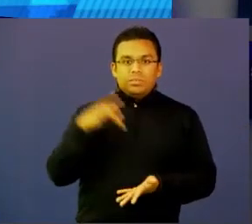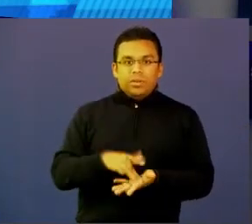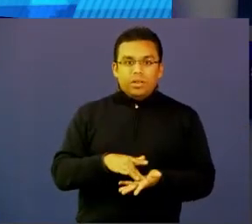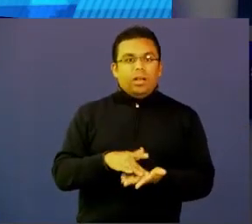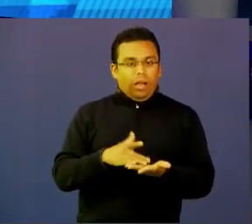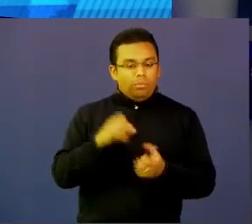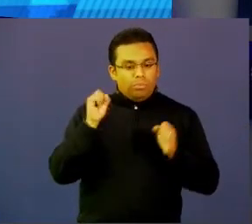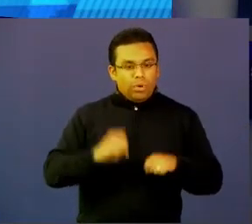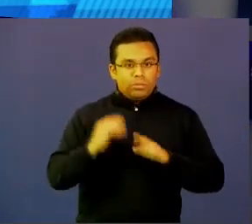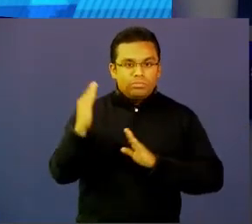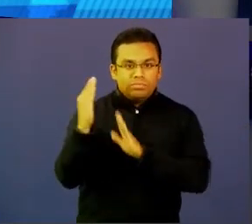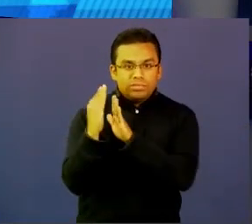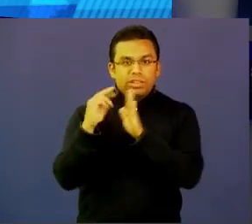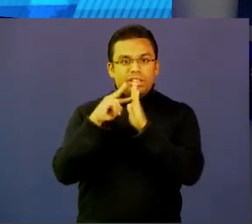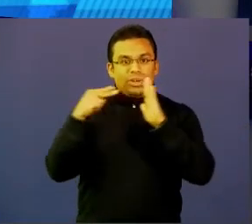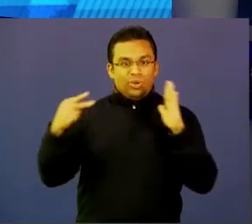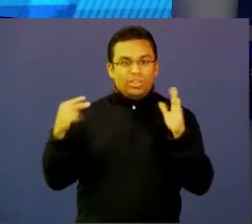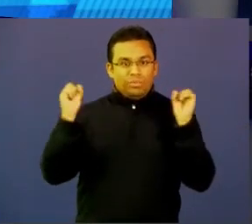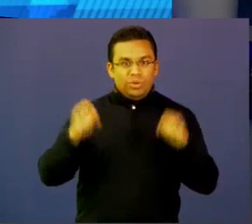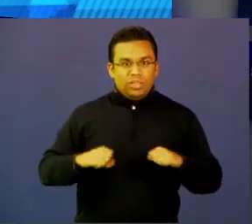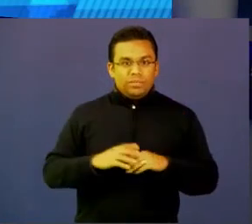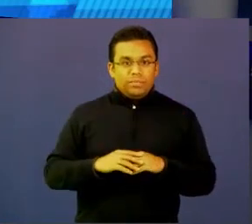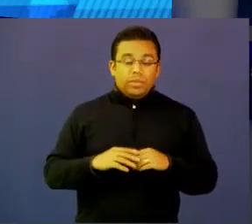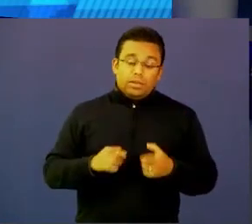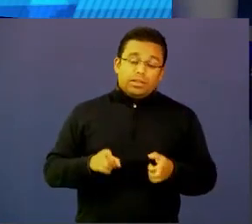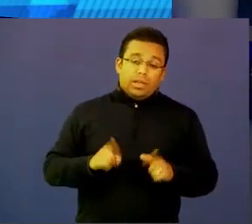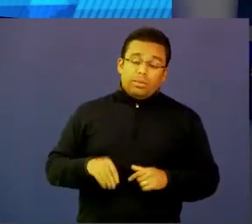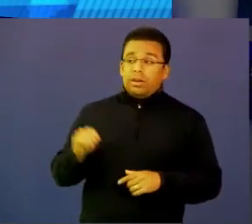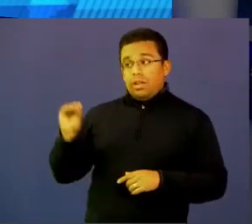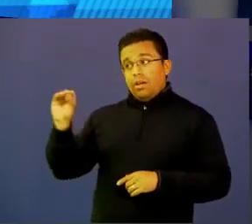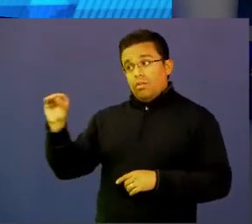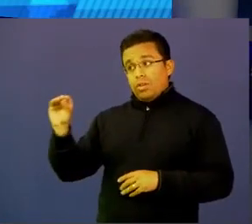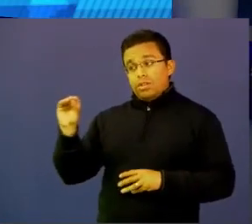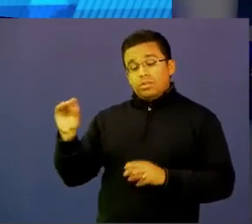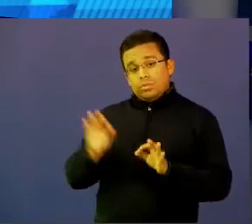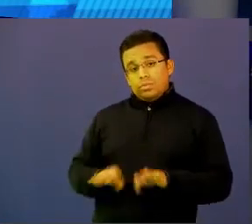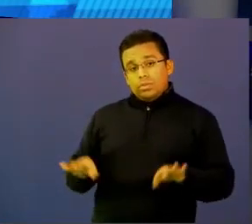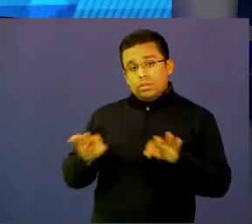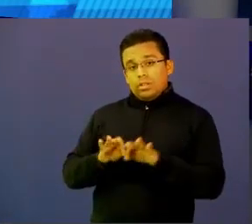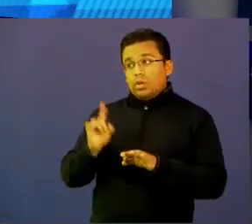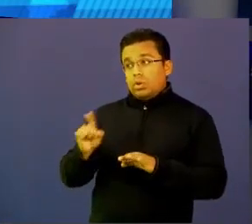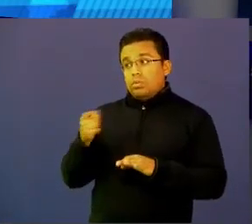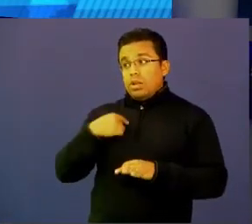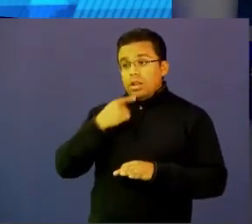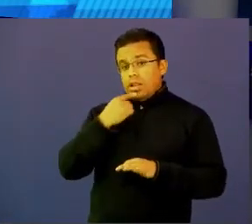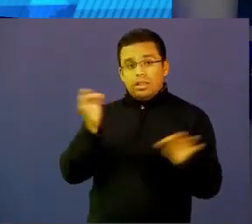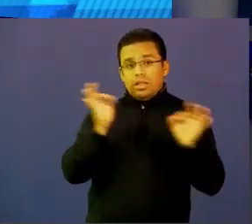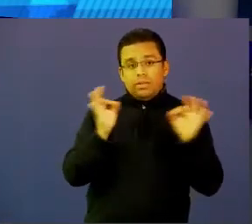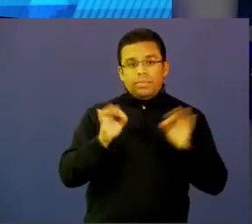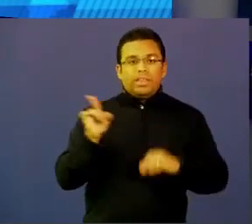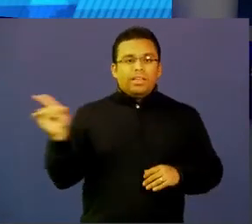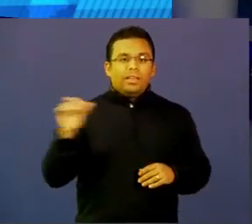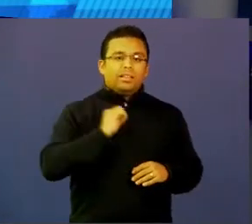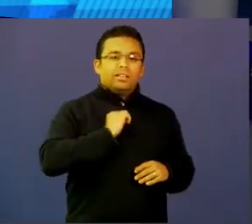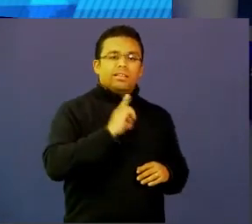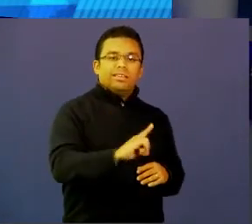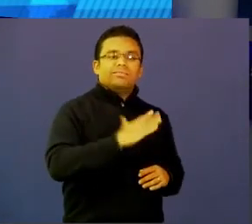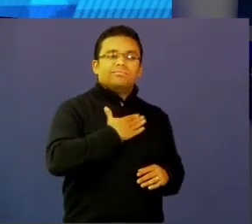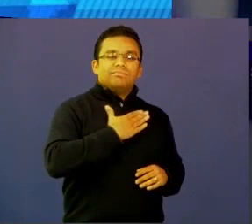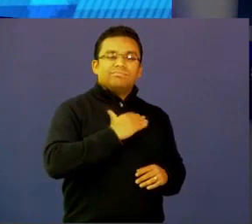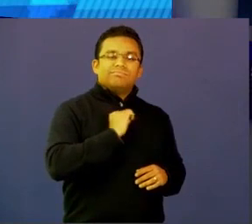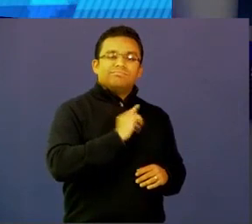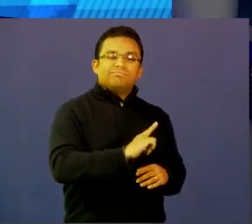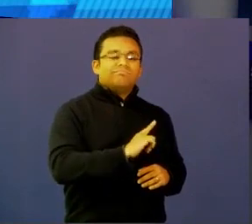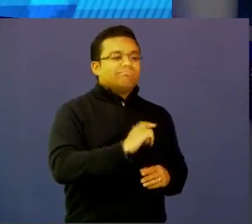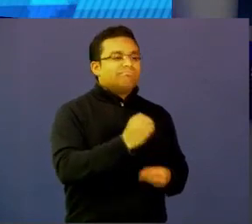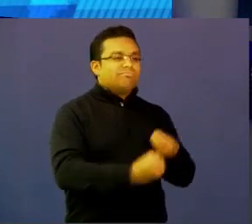una aproximación a la tecnología. Y debo decir, Adriana no lo va a decir por pudor, es la persona que está liderando eso y que le ha